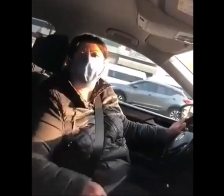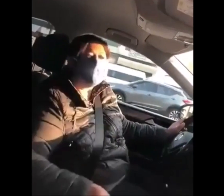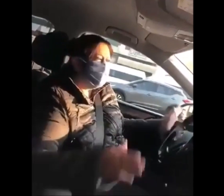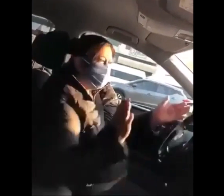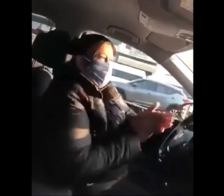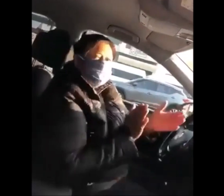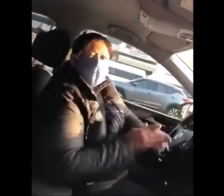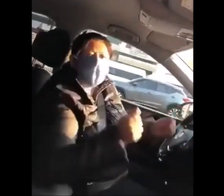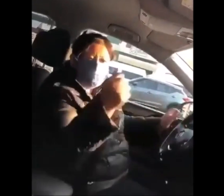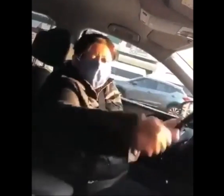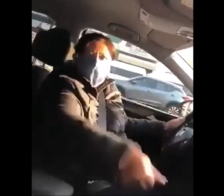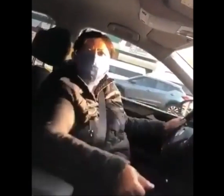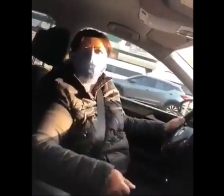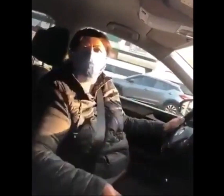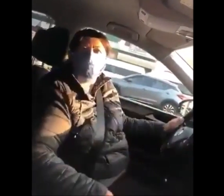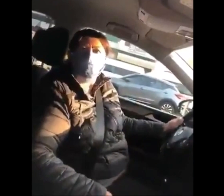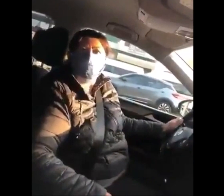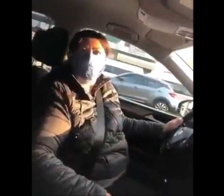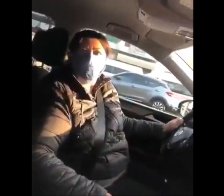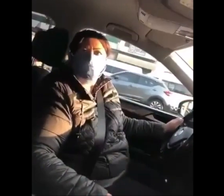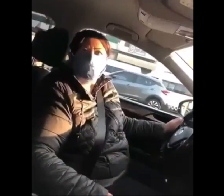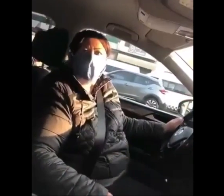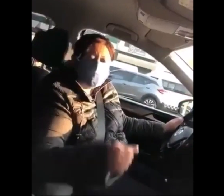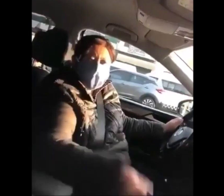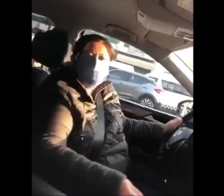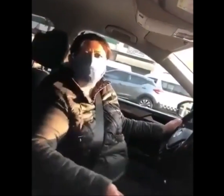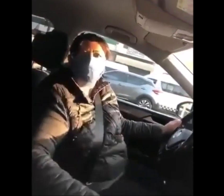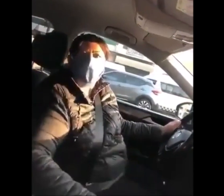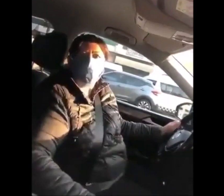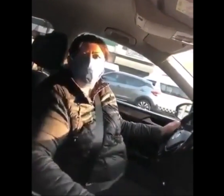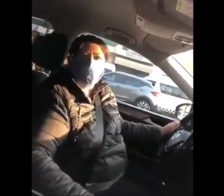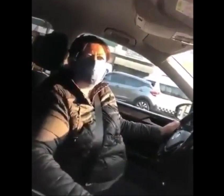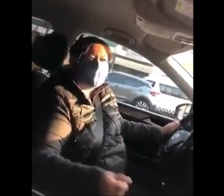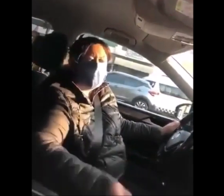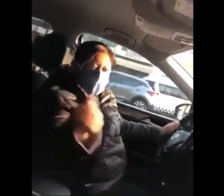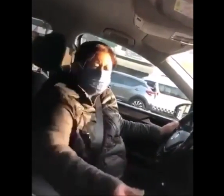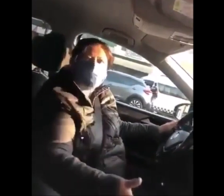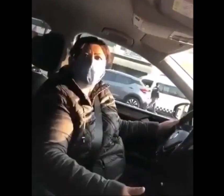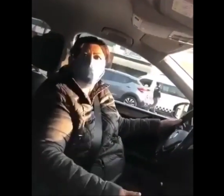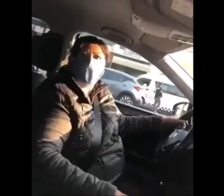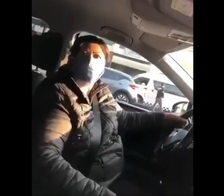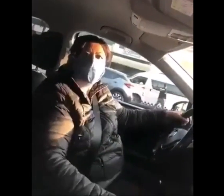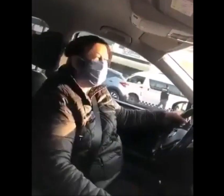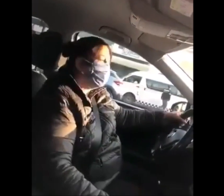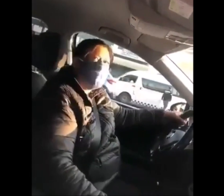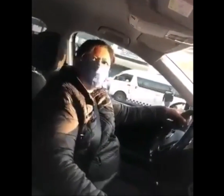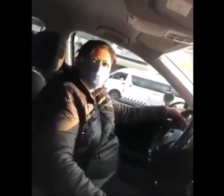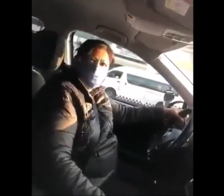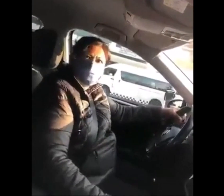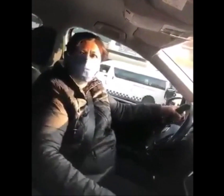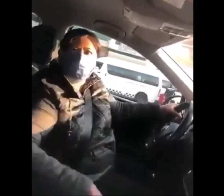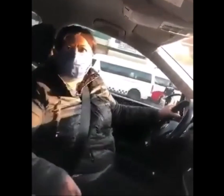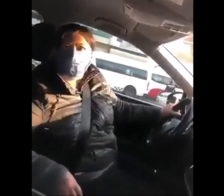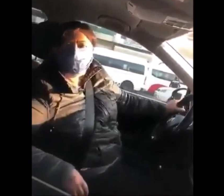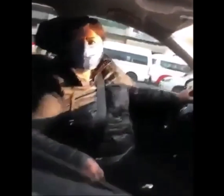la normativa. Infra... Sí, lo estoy haciendo. Hay una ley. Lo ¿sí? estoy haciendo. Sí, hay una ley, señorita. Ajá. Ustedes no pueden ser tan arbitrarios con la gente. ¿Y